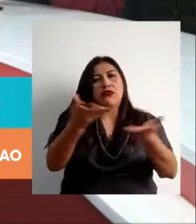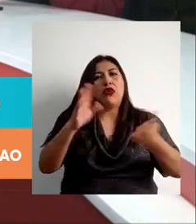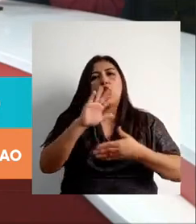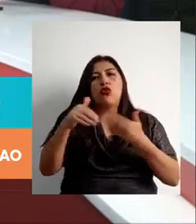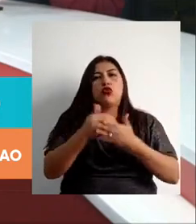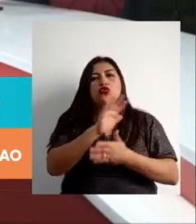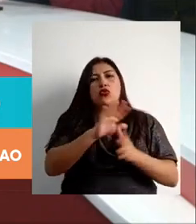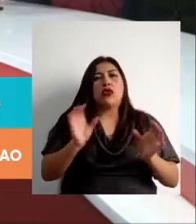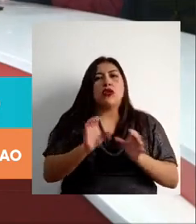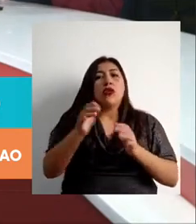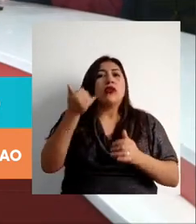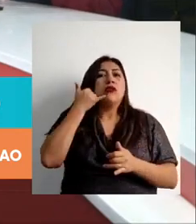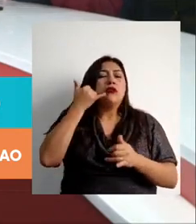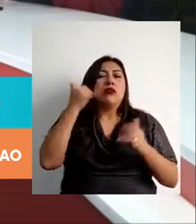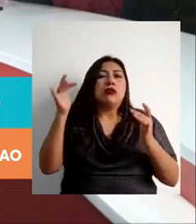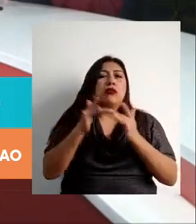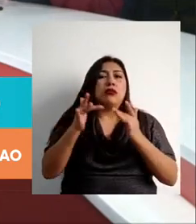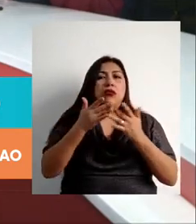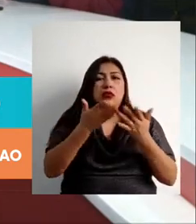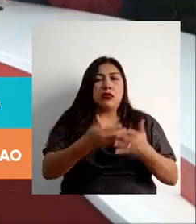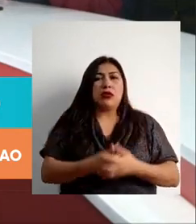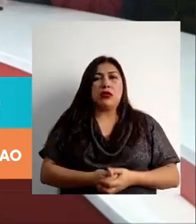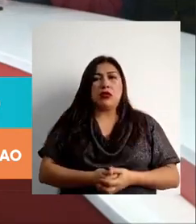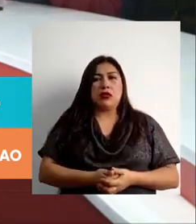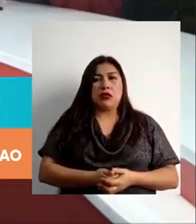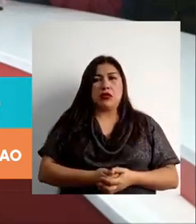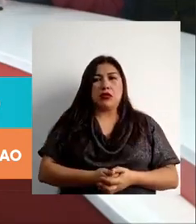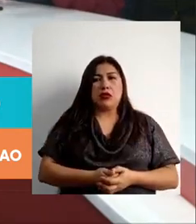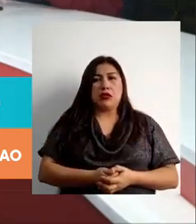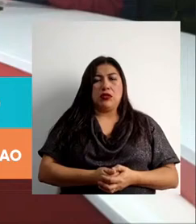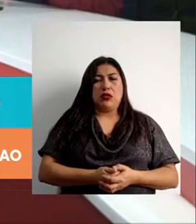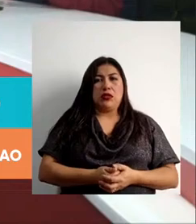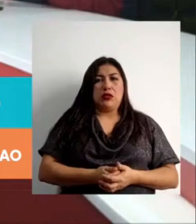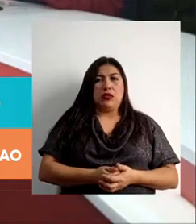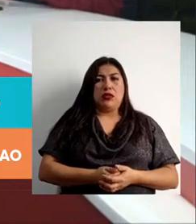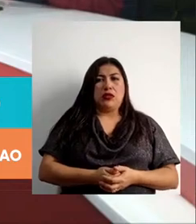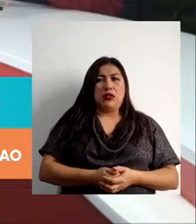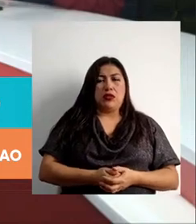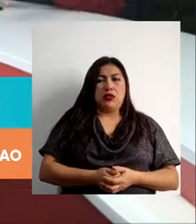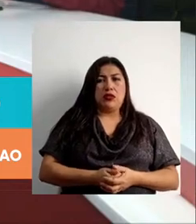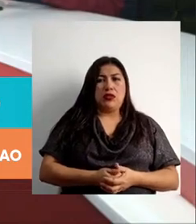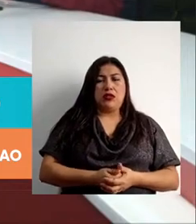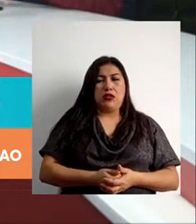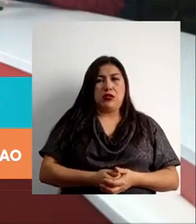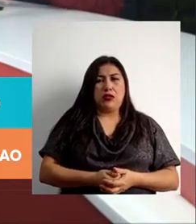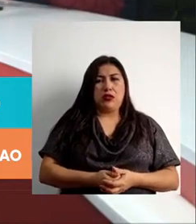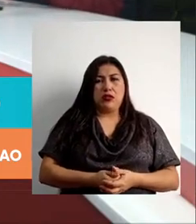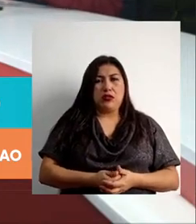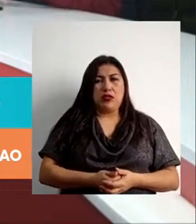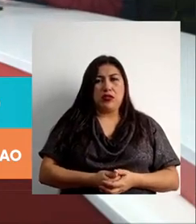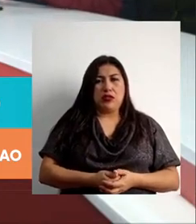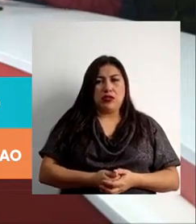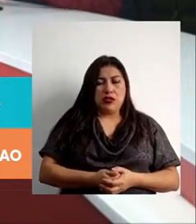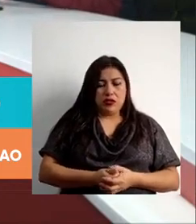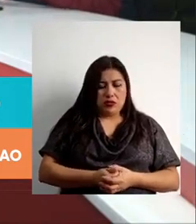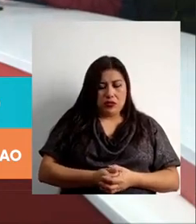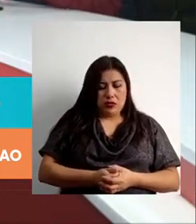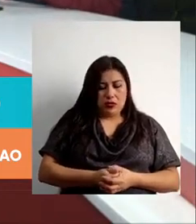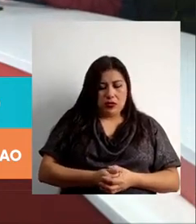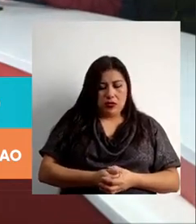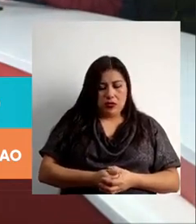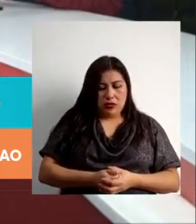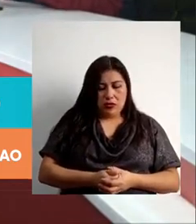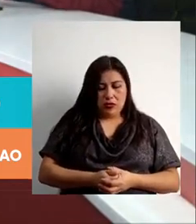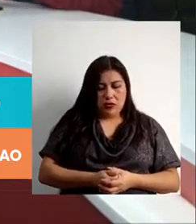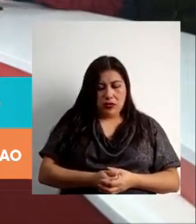repente, ¿algún teléfono donde puedan comunicarse? Te dejamos para que te despidas de nuestro público con un mensaje final, pues, Edith. A ver, ¿qué le dices a todo el Callao? Sí, bueno,